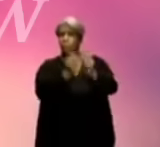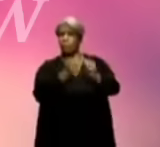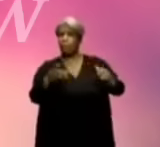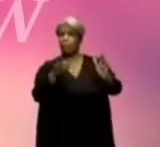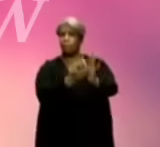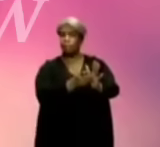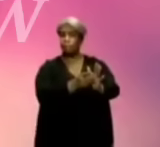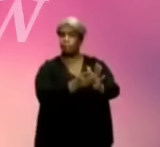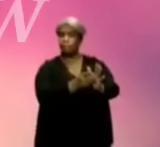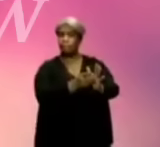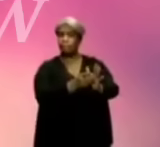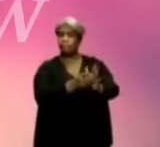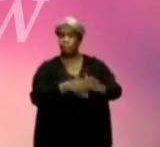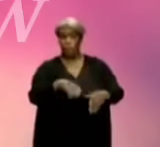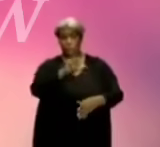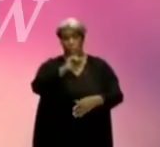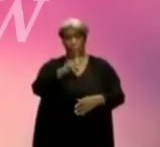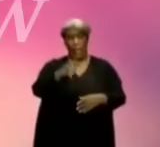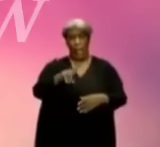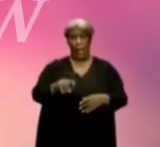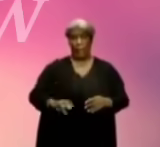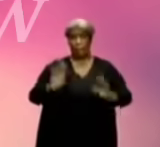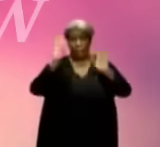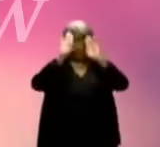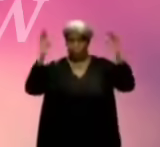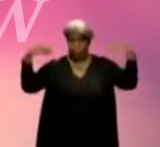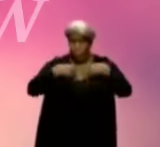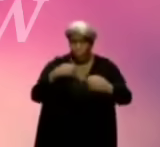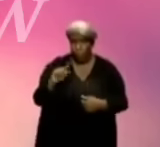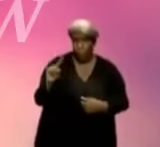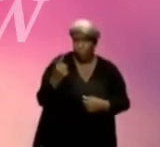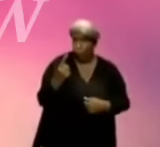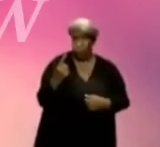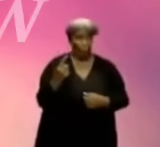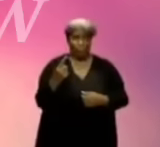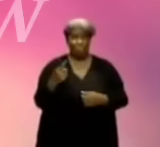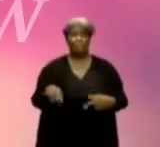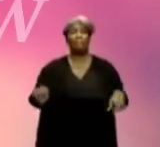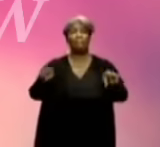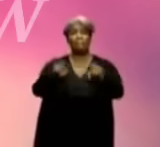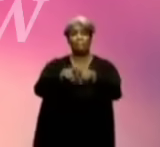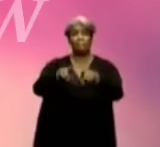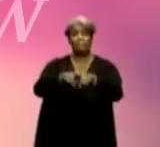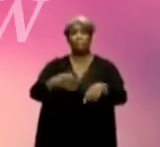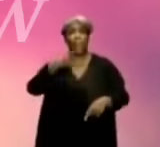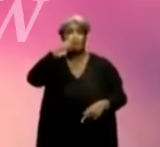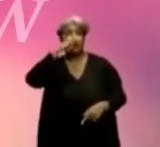CAI, no solamente el autismo, tenemos también a los niños